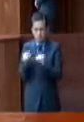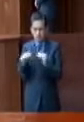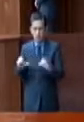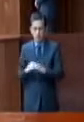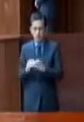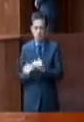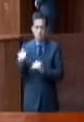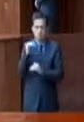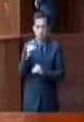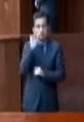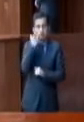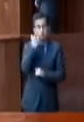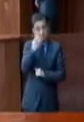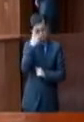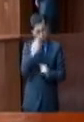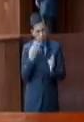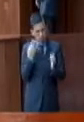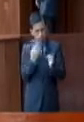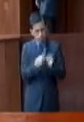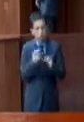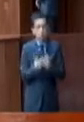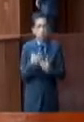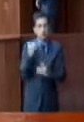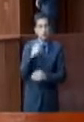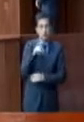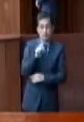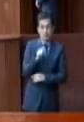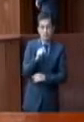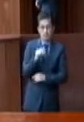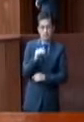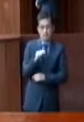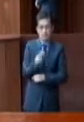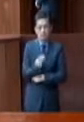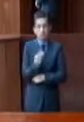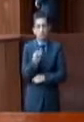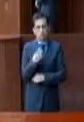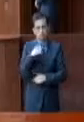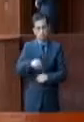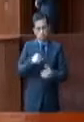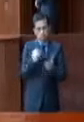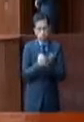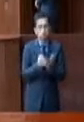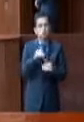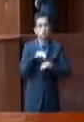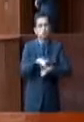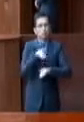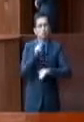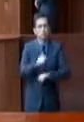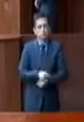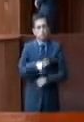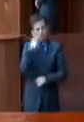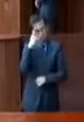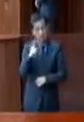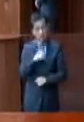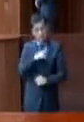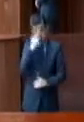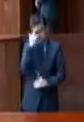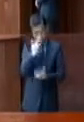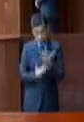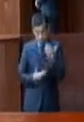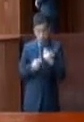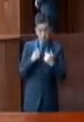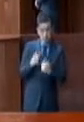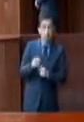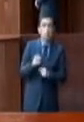emitida el 20 de mayo por esta sala especializada respecto a la actualización de la infracción relativa